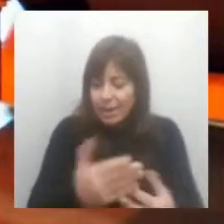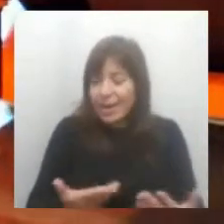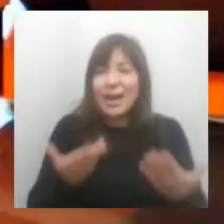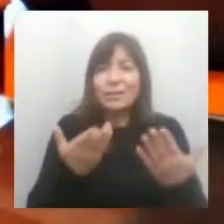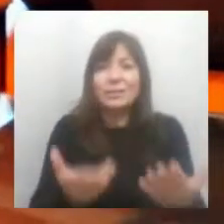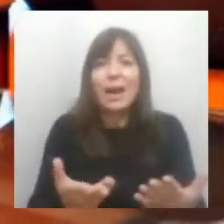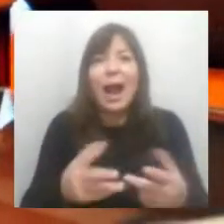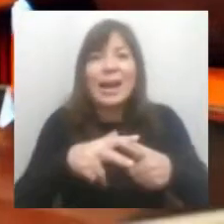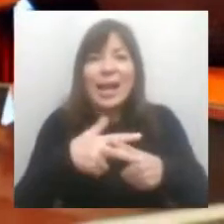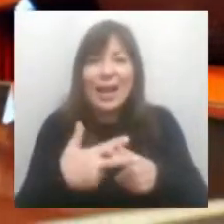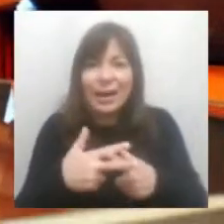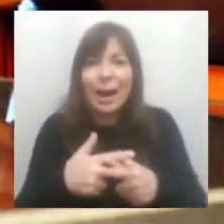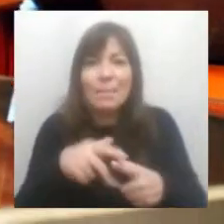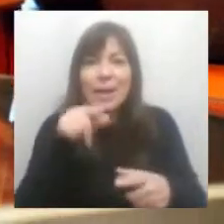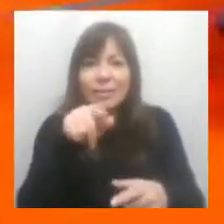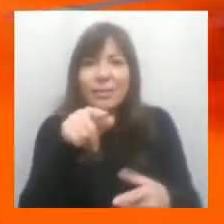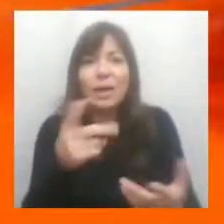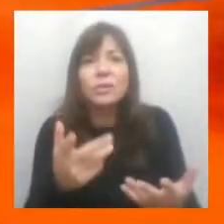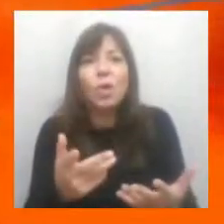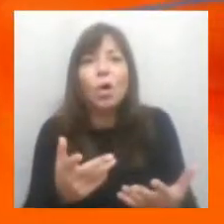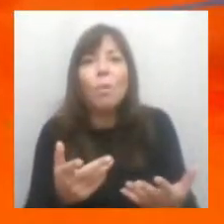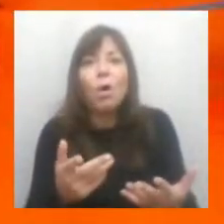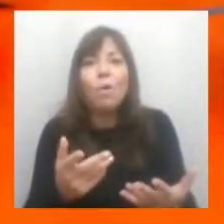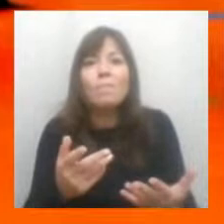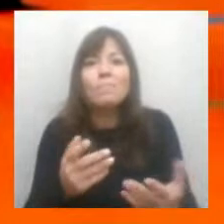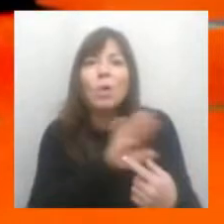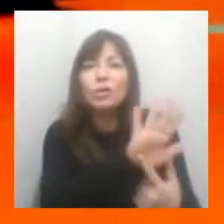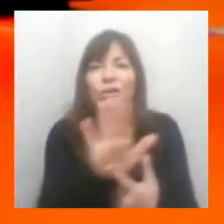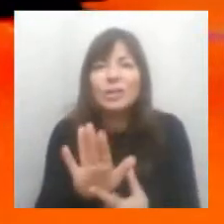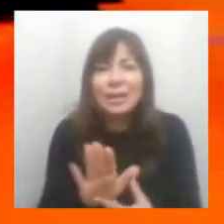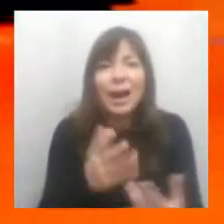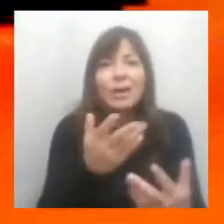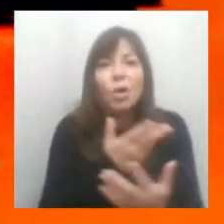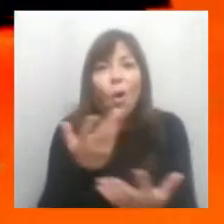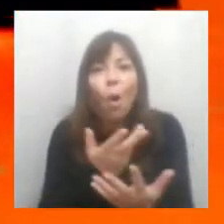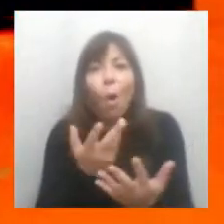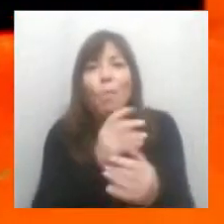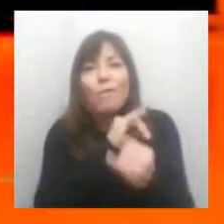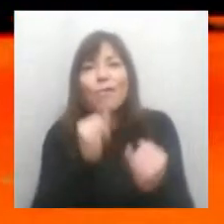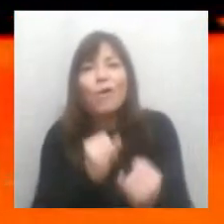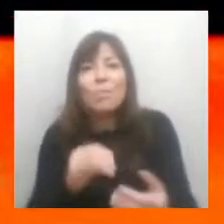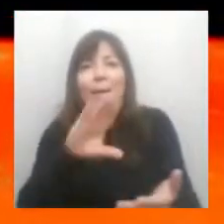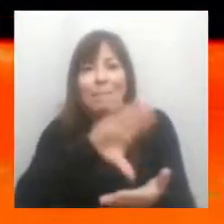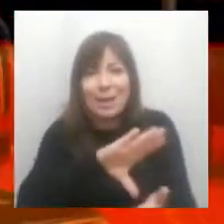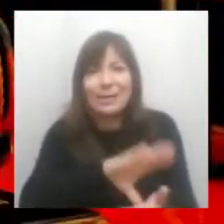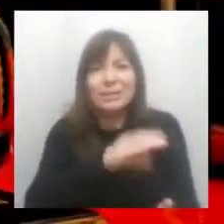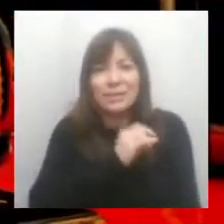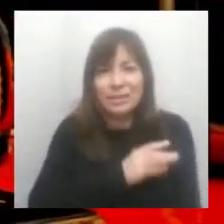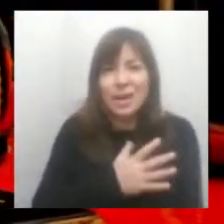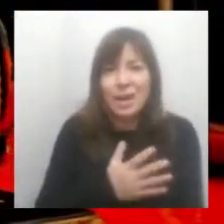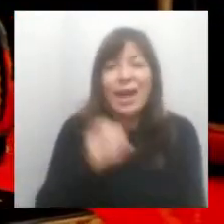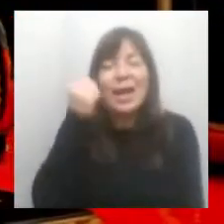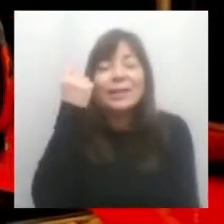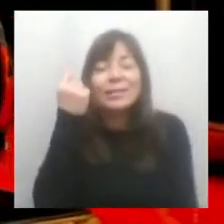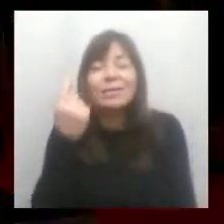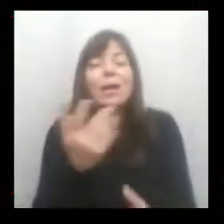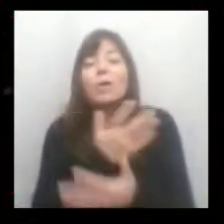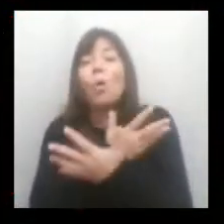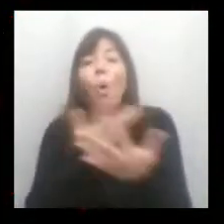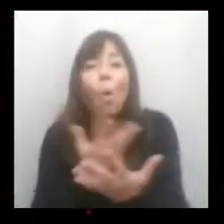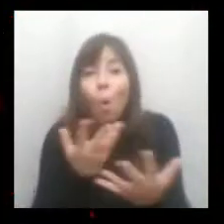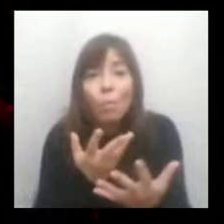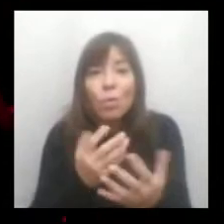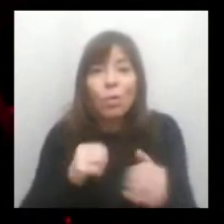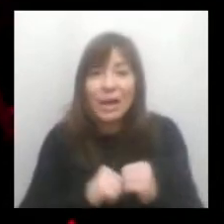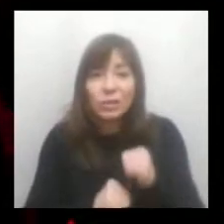las personas hacerse una idea sobre la realidad sísmica del país y entenderla también, por supuesto. La sala Tierra se encuentra